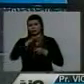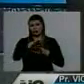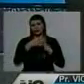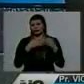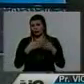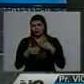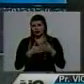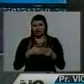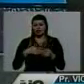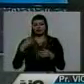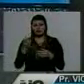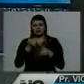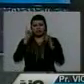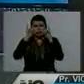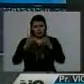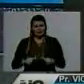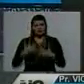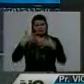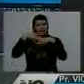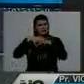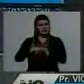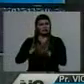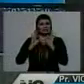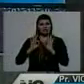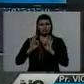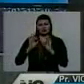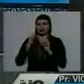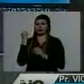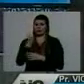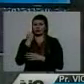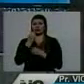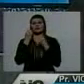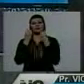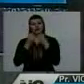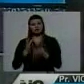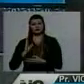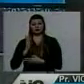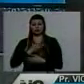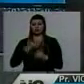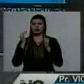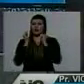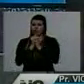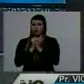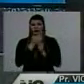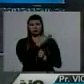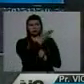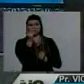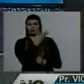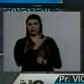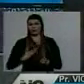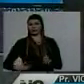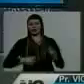Lograr una paz integral no es poca cosa. Y es por ello que debemos orar por los gobernantes y